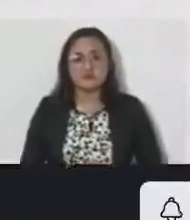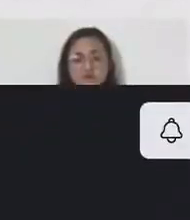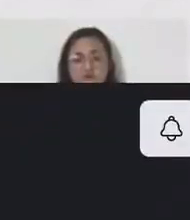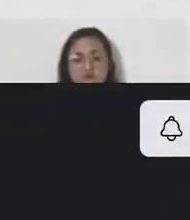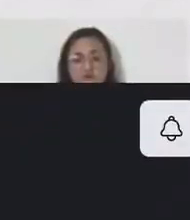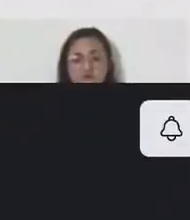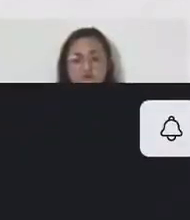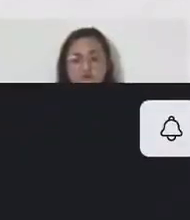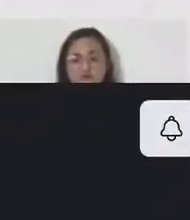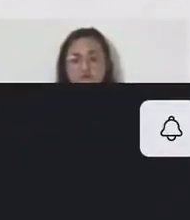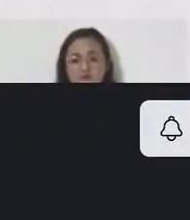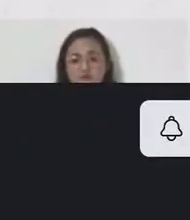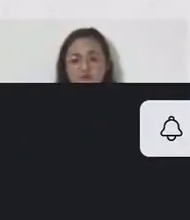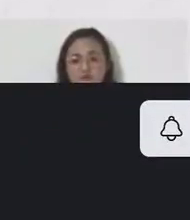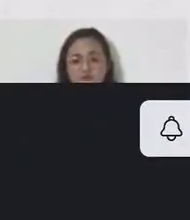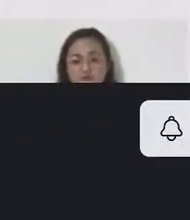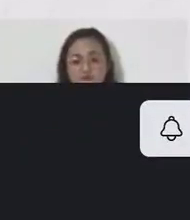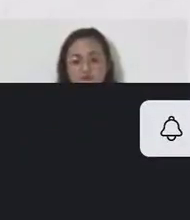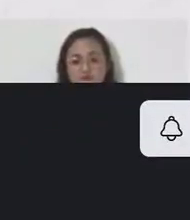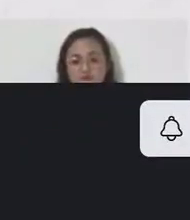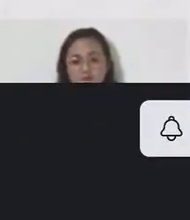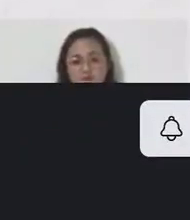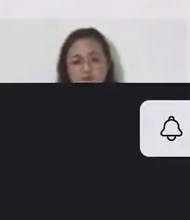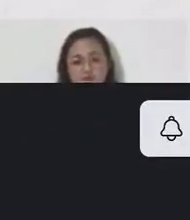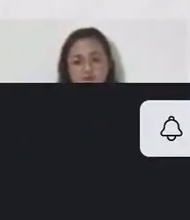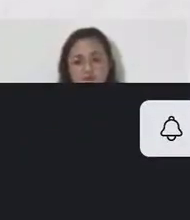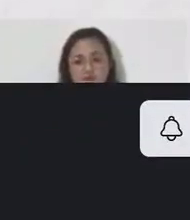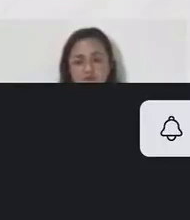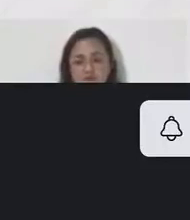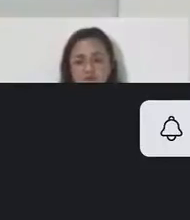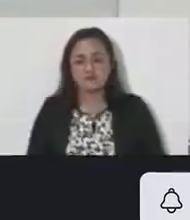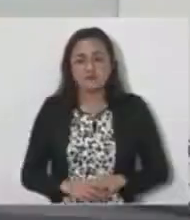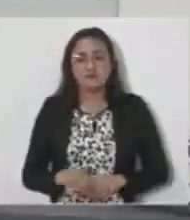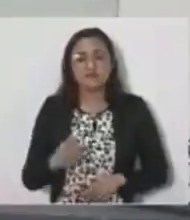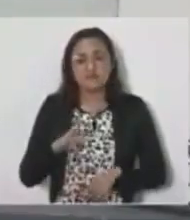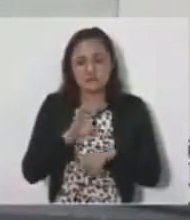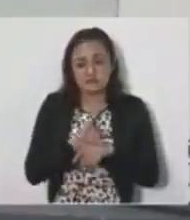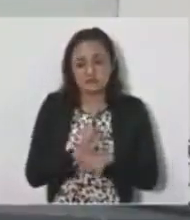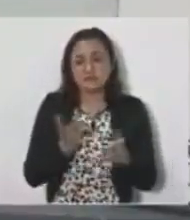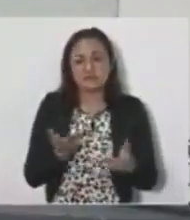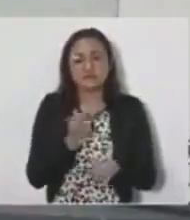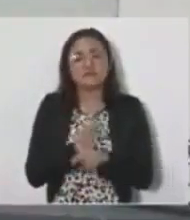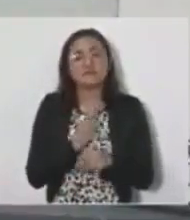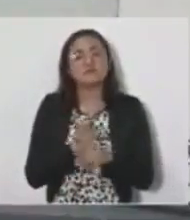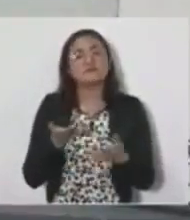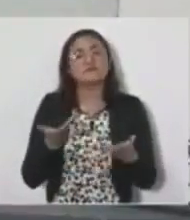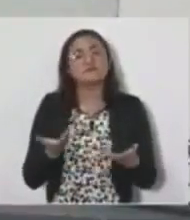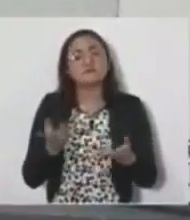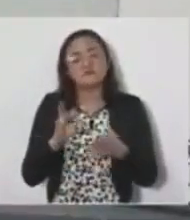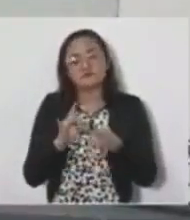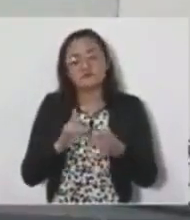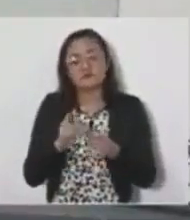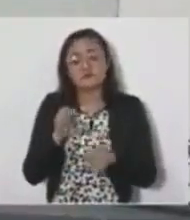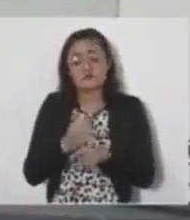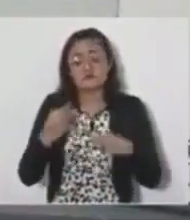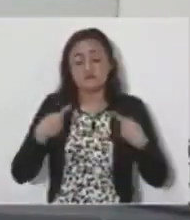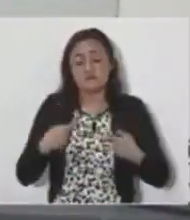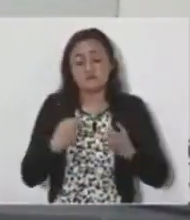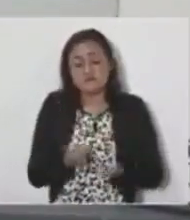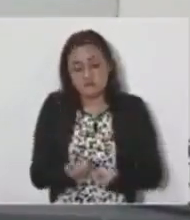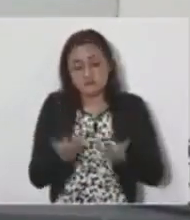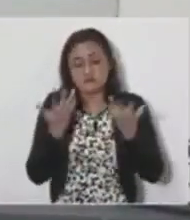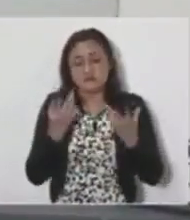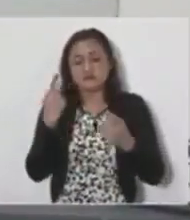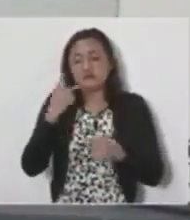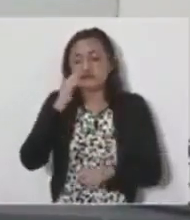muy bien este a ver si los permisos señor gobernador por cuanto hace a la cantidad de elementos que van a estar